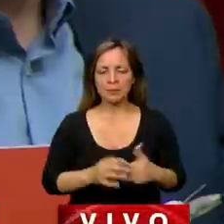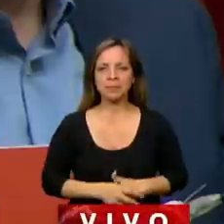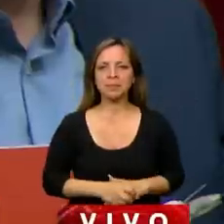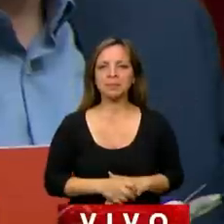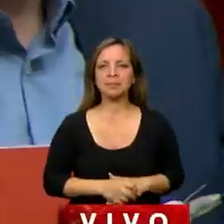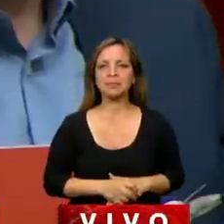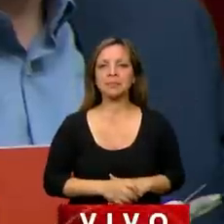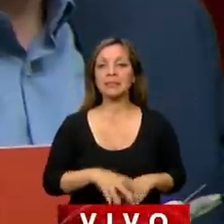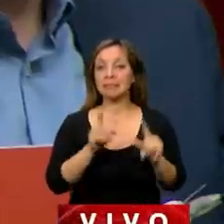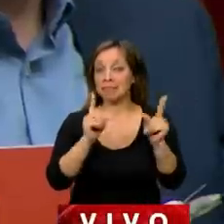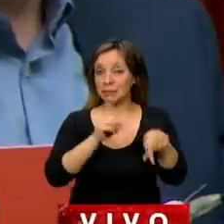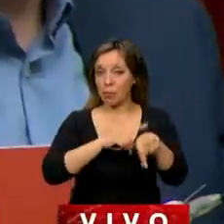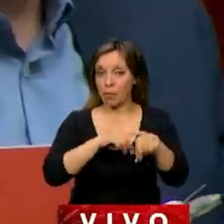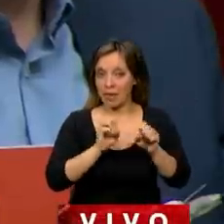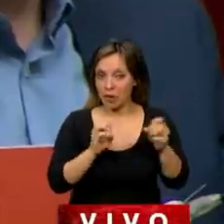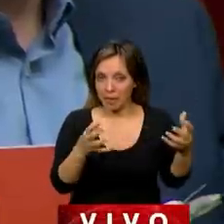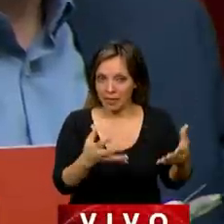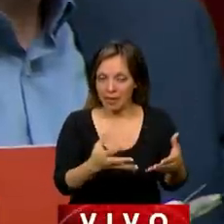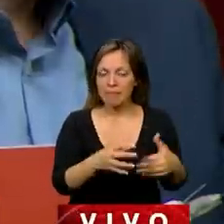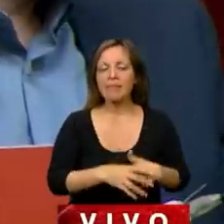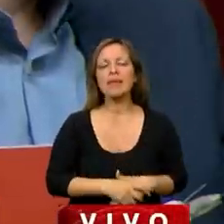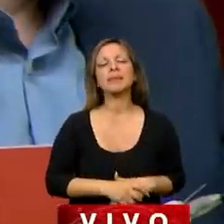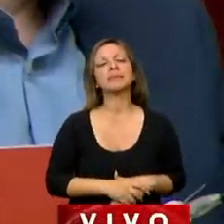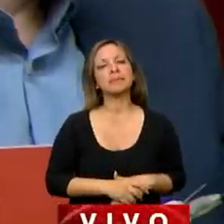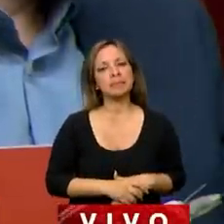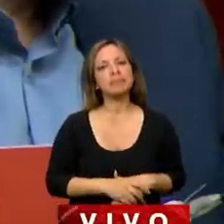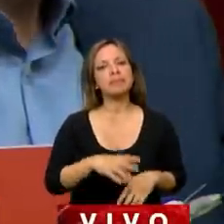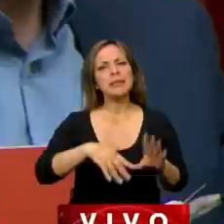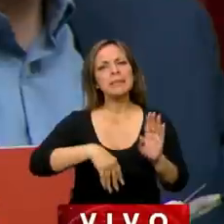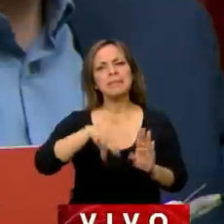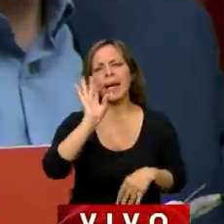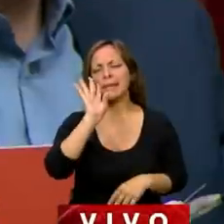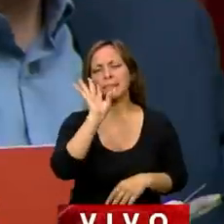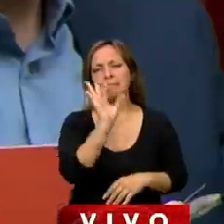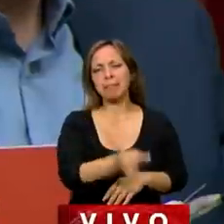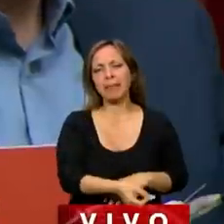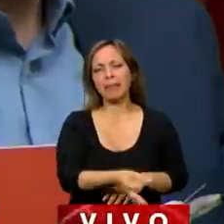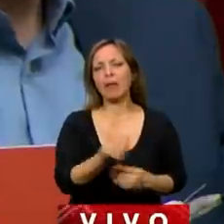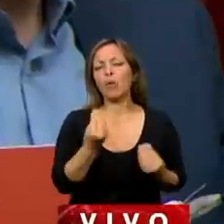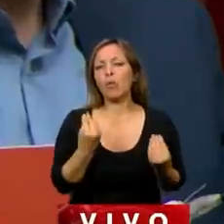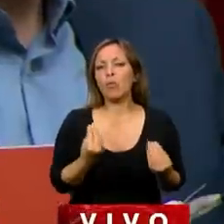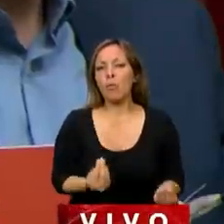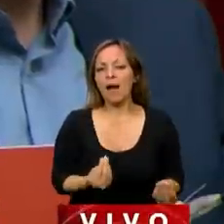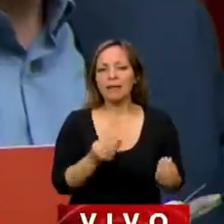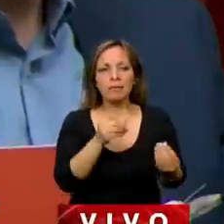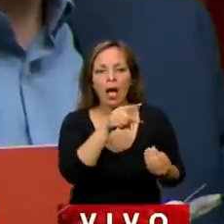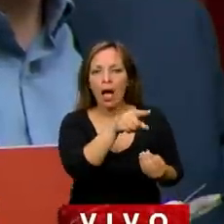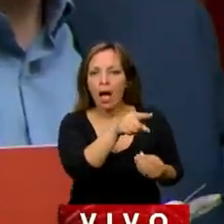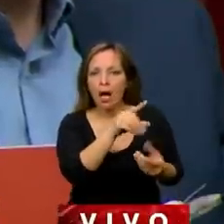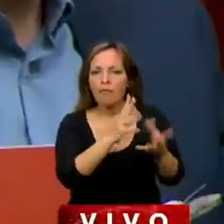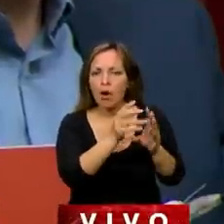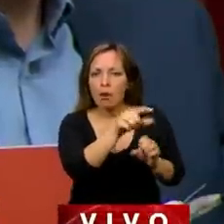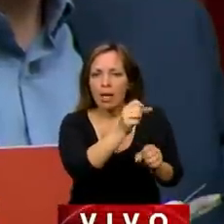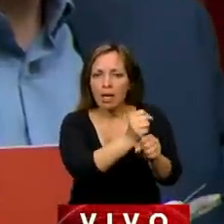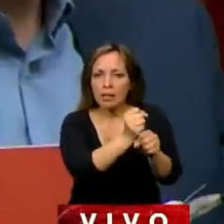esa circunstancia se puso más en evidencia cuáles son las condiciones de trabajo